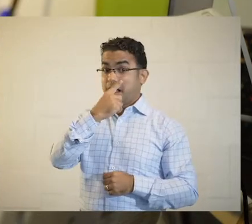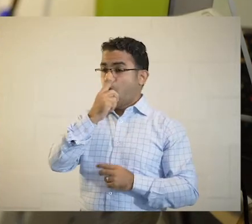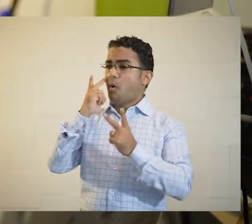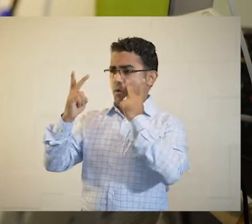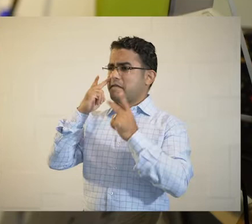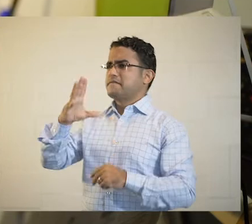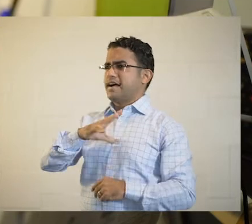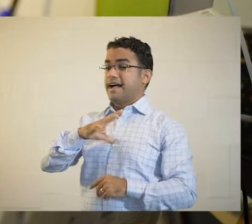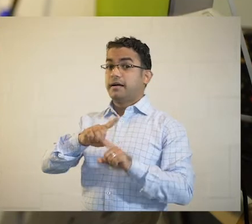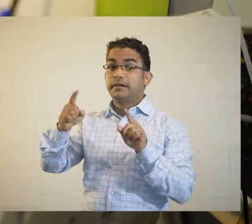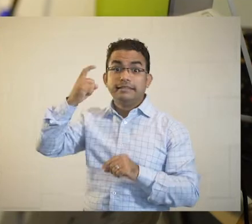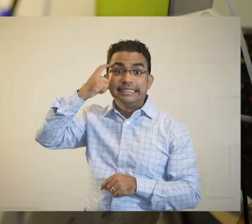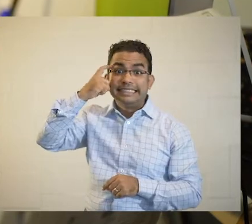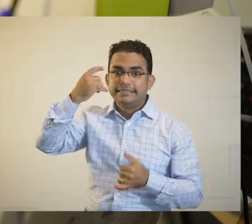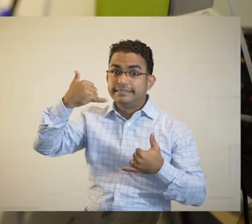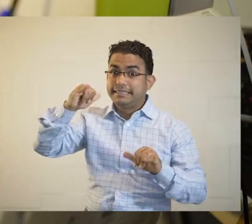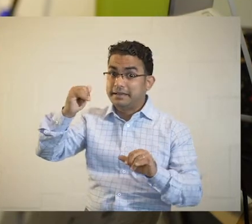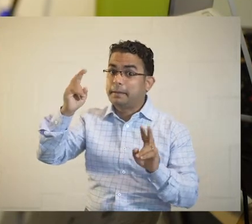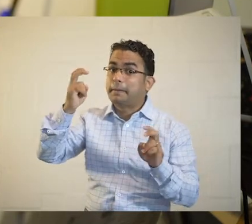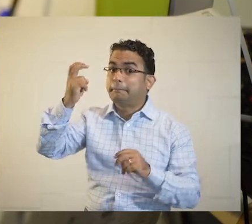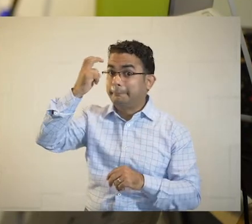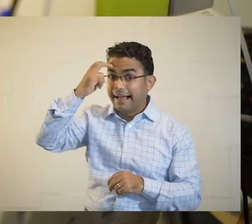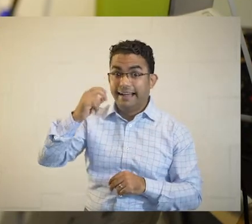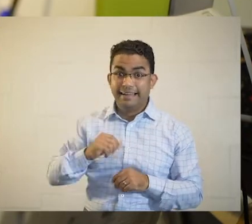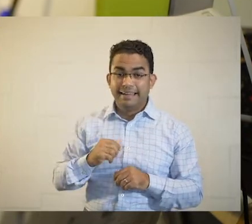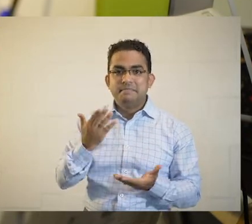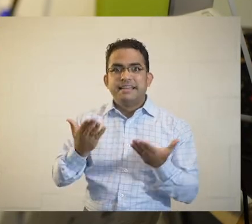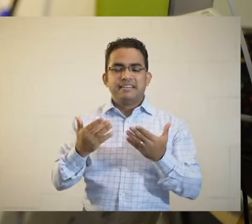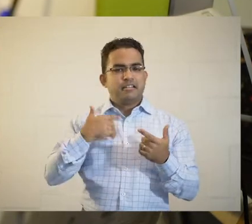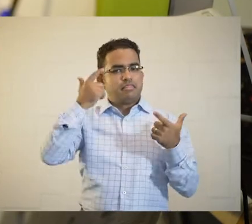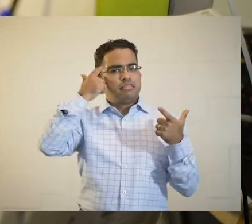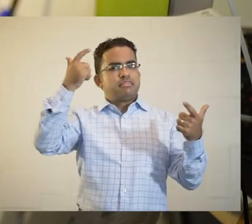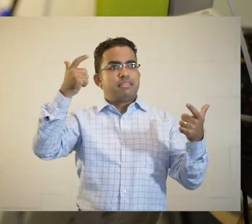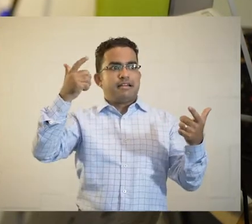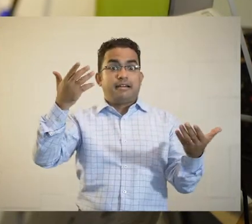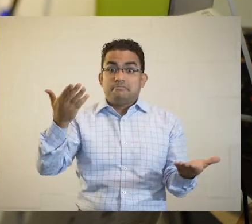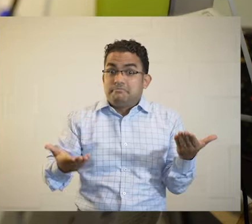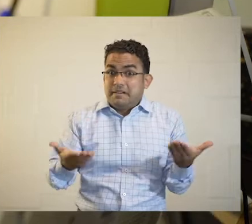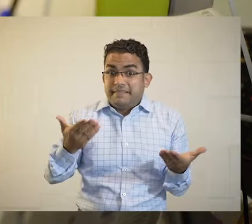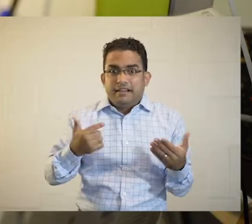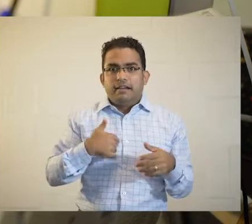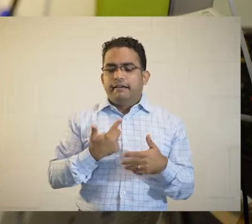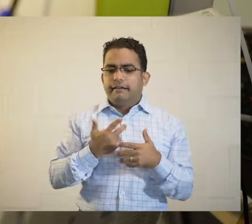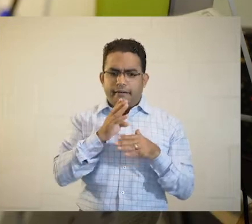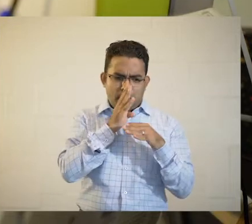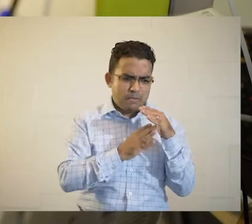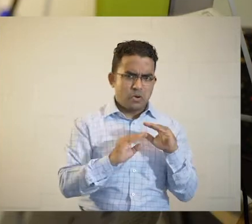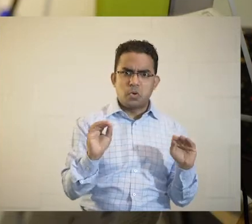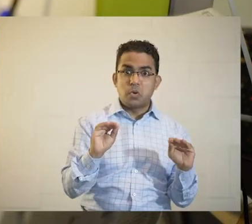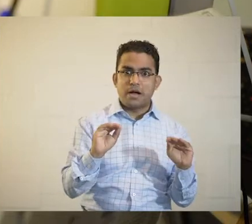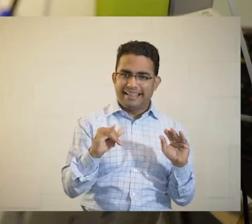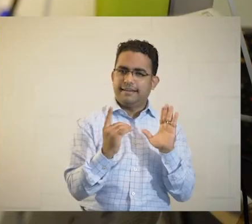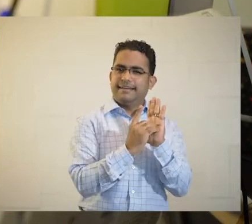es en los ojos, mi ceguera es en la mente. O mi ceguera es en el cuerpo, o mi ceguera está en el ego. Entonces inmediatamente yo